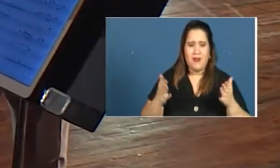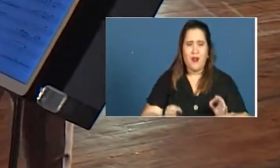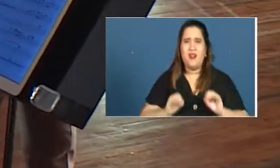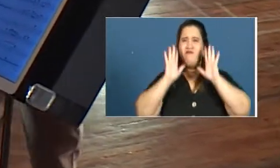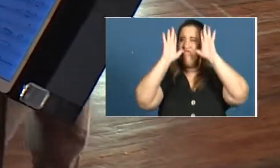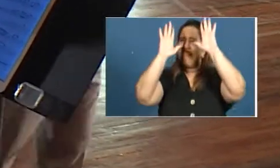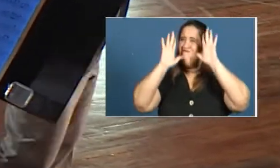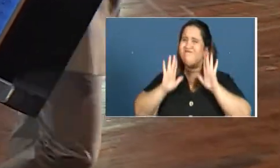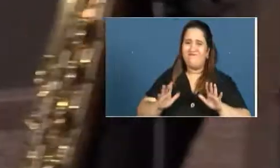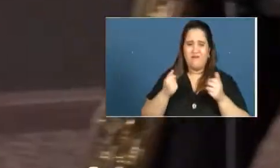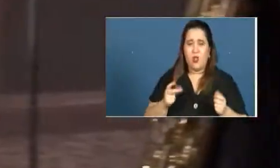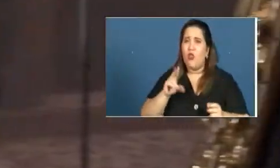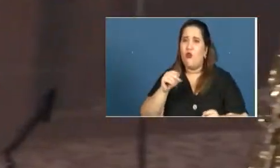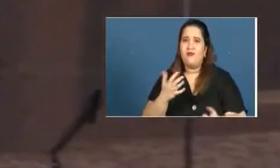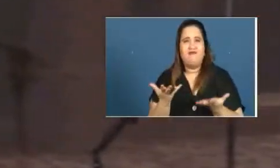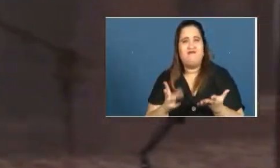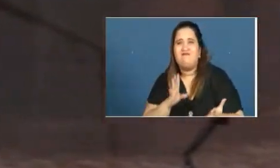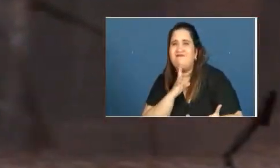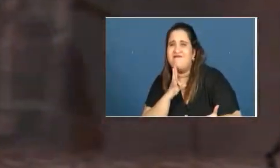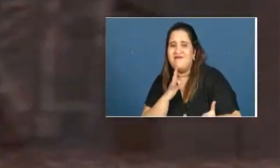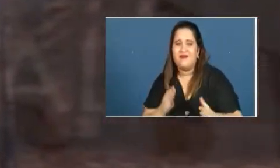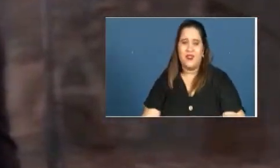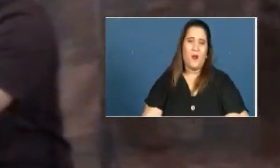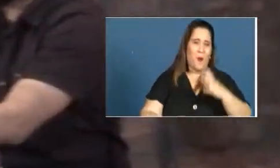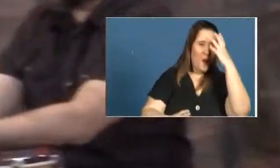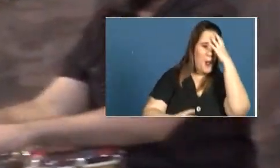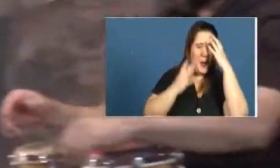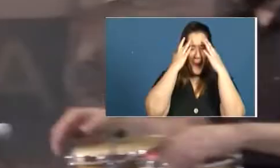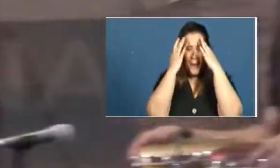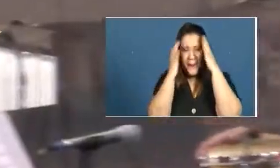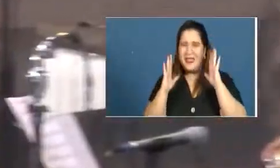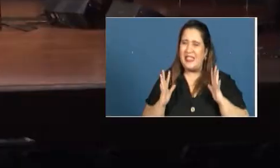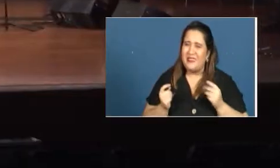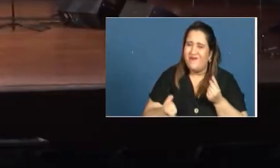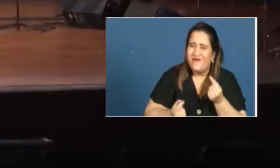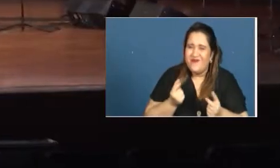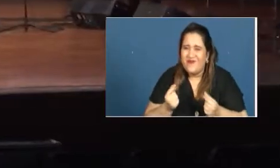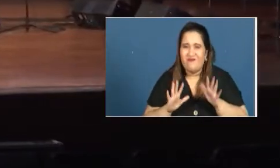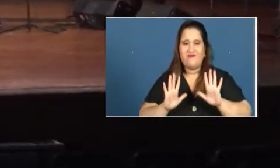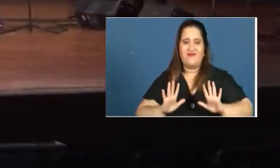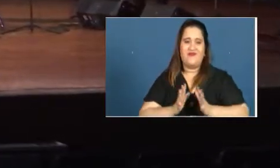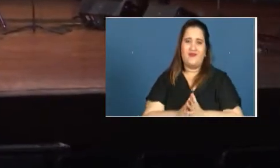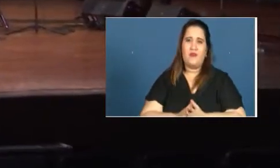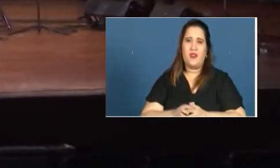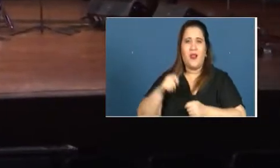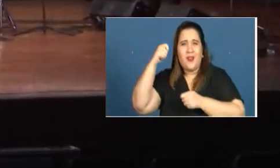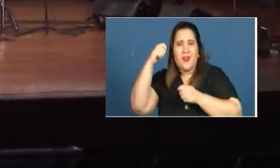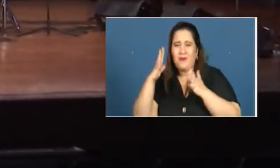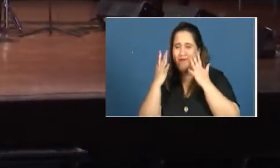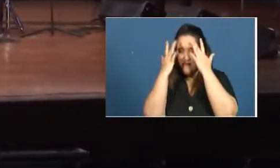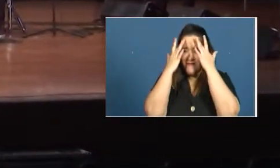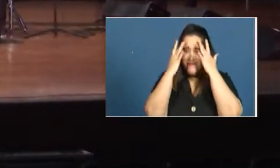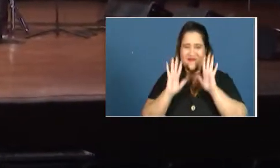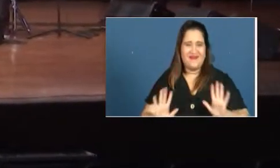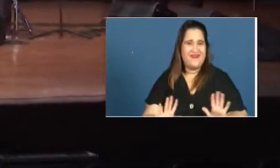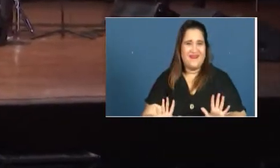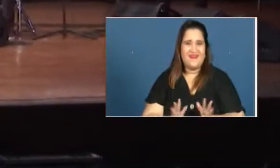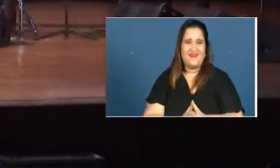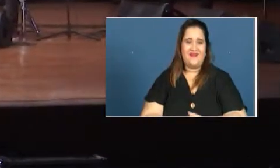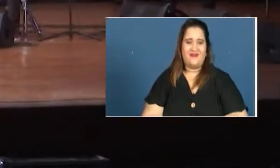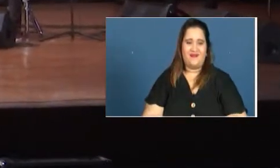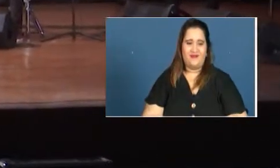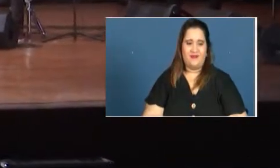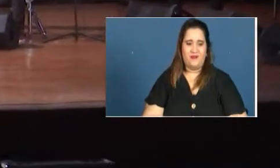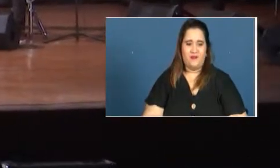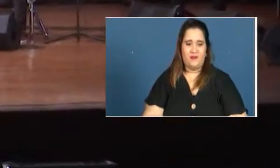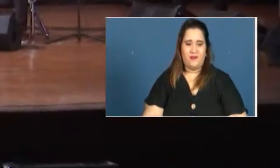Excelente, excelente. No quiere hablar, no quiere hablar, que le da mucho miedo. Dice que le da pánico las cámaras y esas cosas. No todos nacieron para eso, para